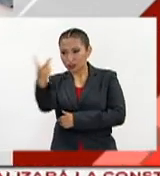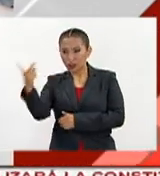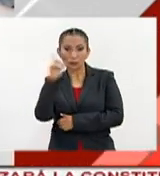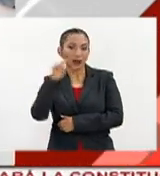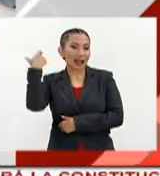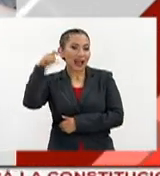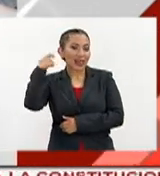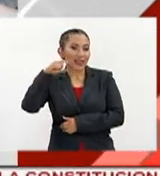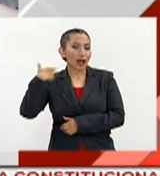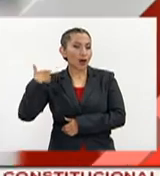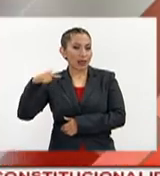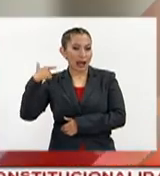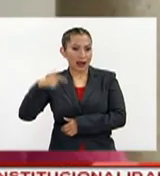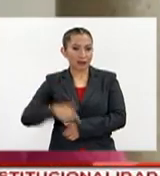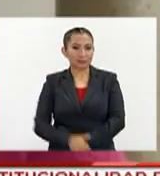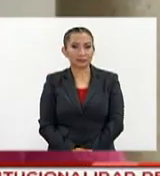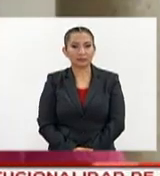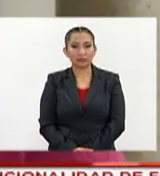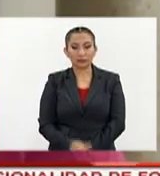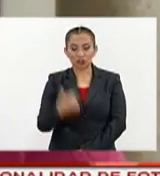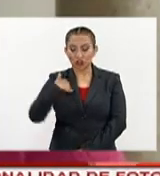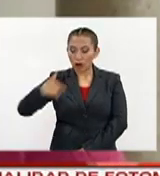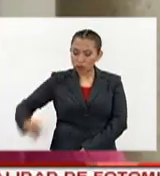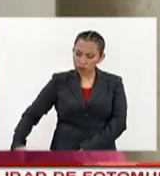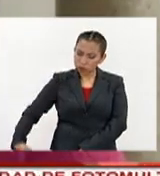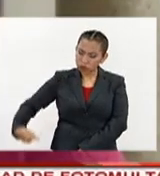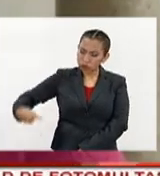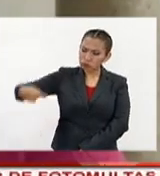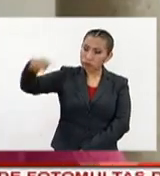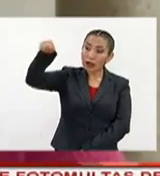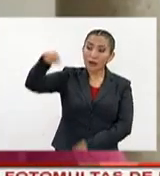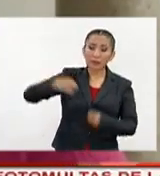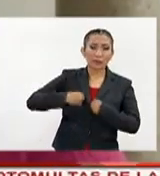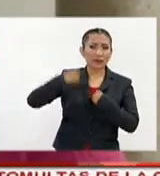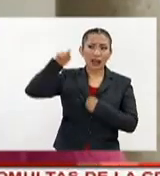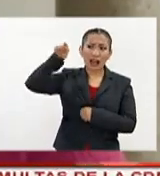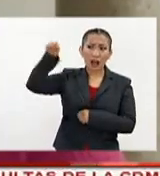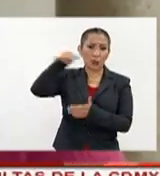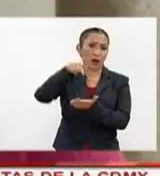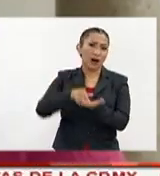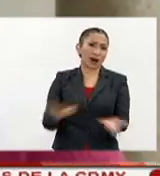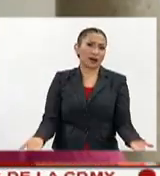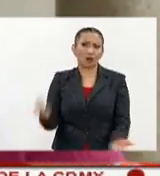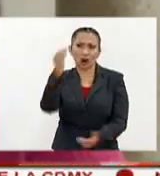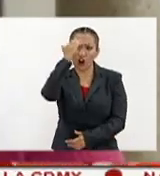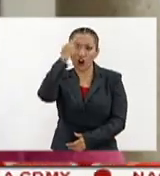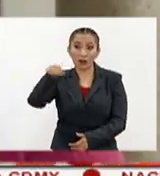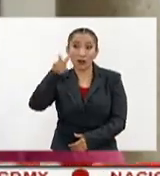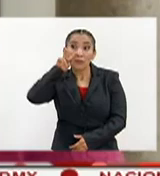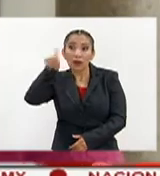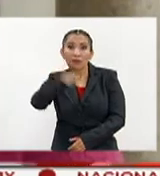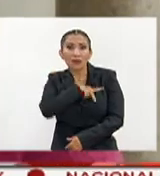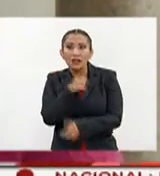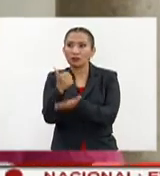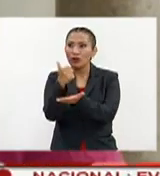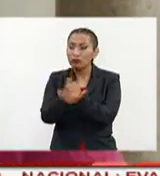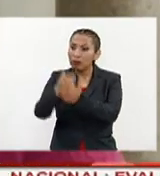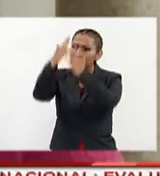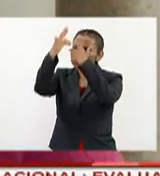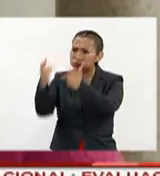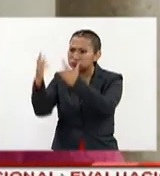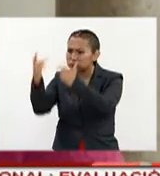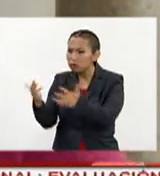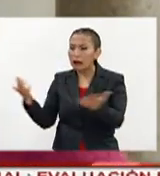de Querétaro y Guadalajara. Yo crecí y viví toda mi vida allá. Entonces, cuando vi que mi ciudad se caía